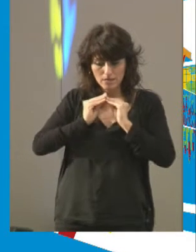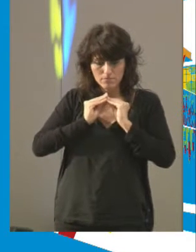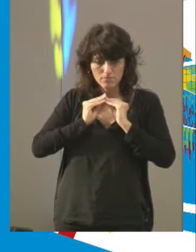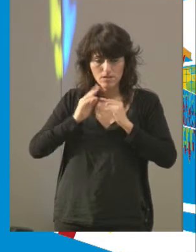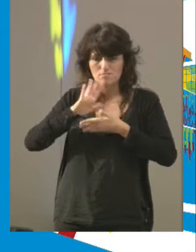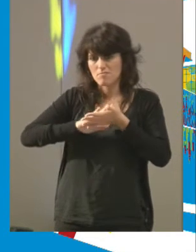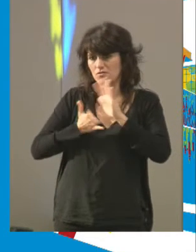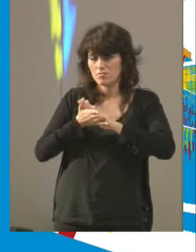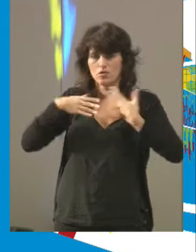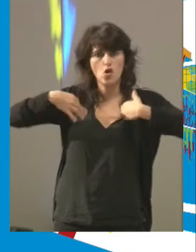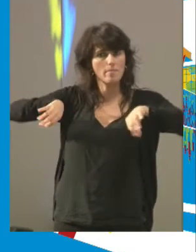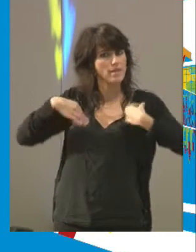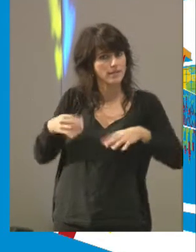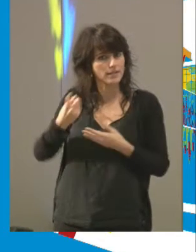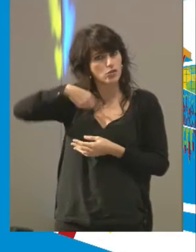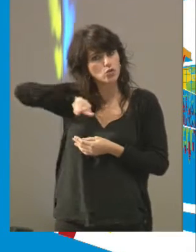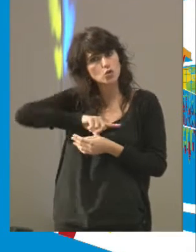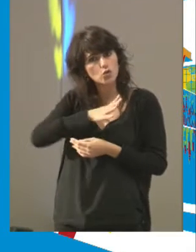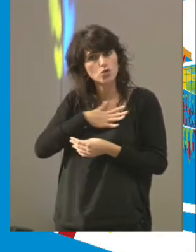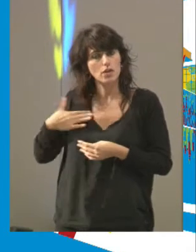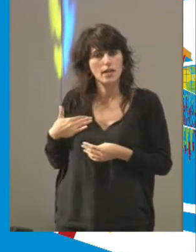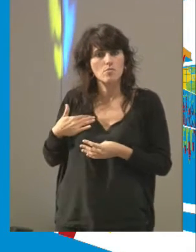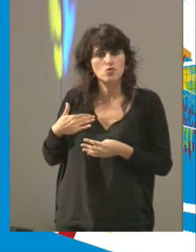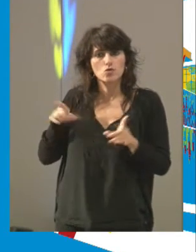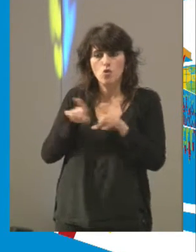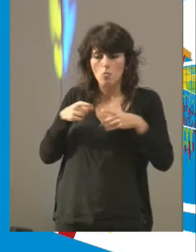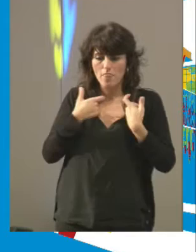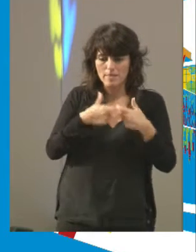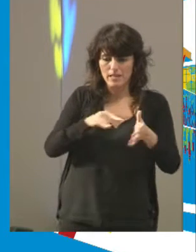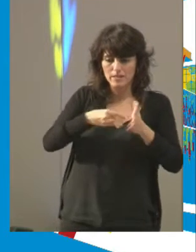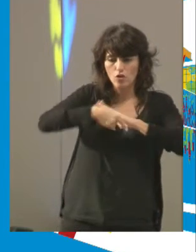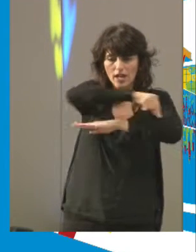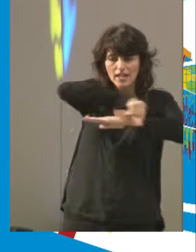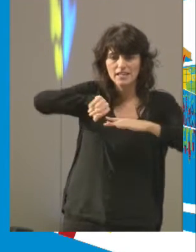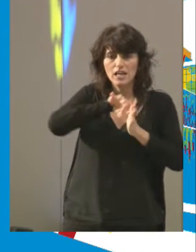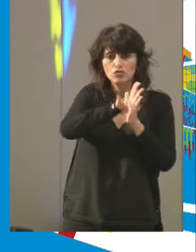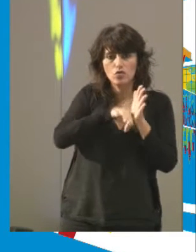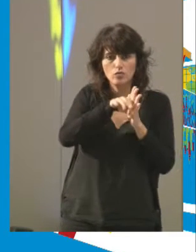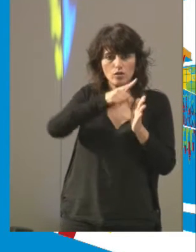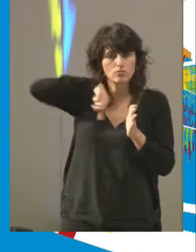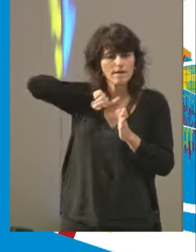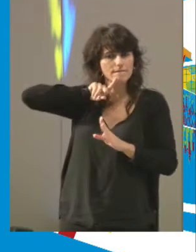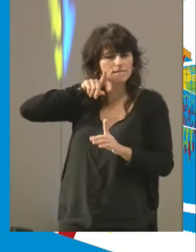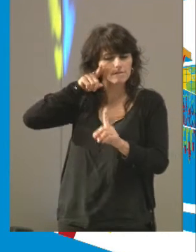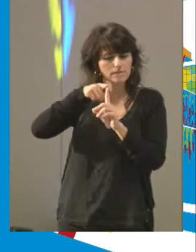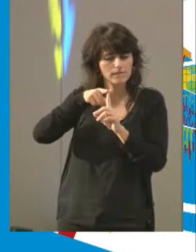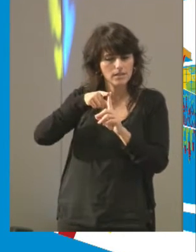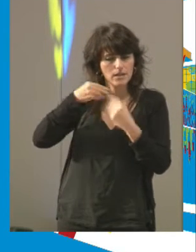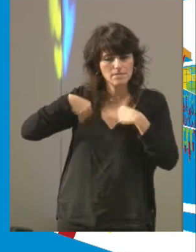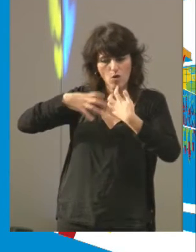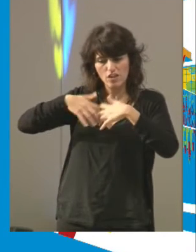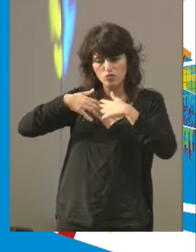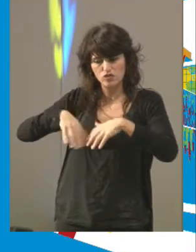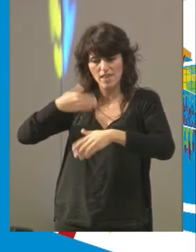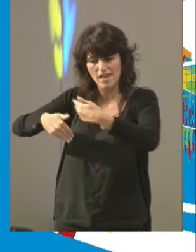muy artesanal. Entonces nosotros queremos, como departamento de ingeniería de software, queríamos industrializar ese